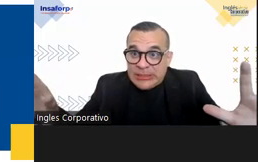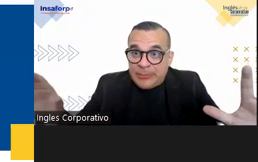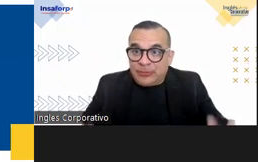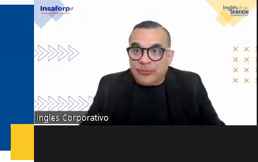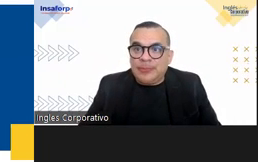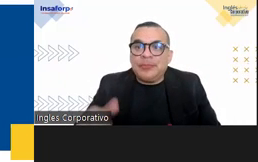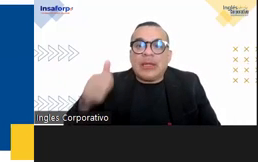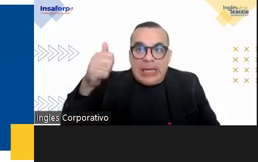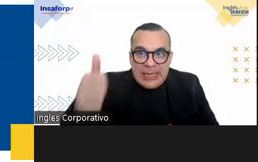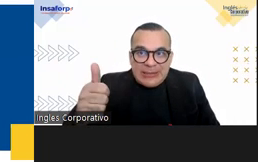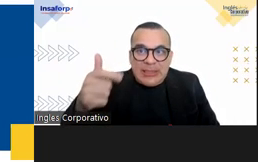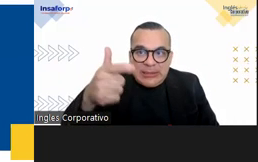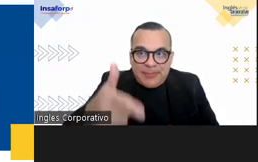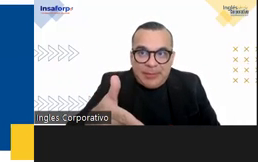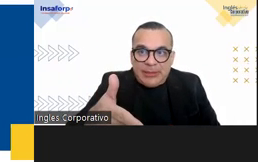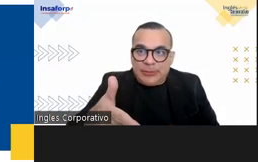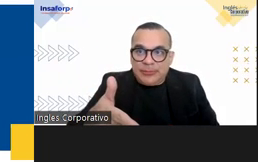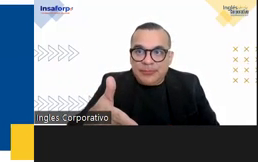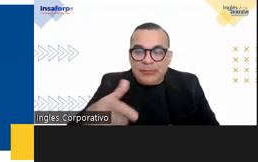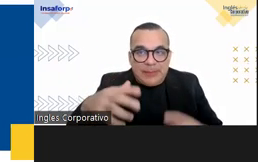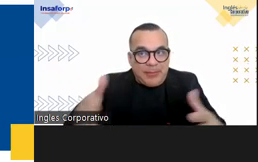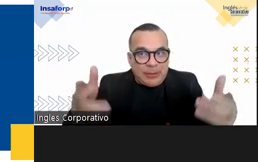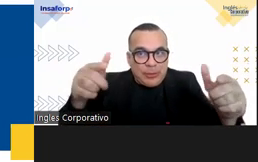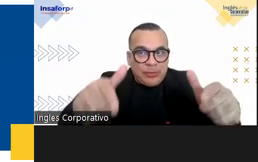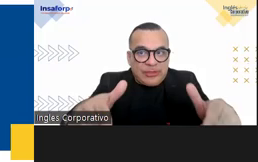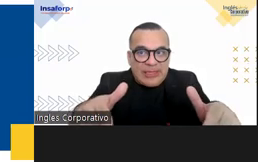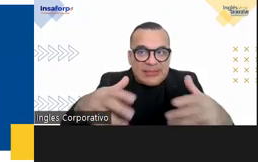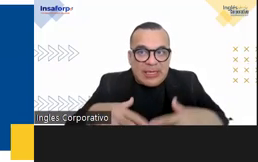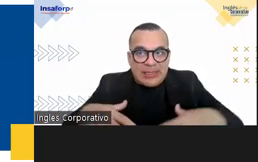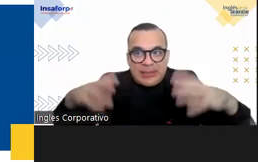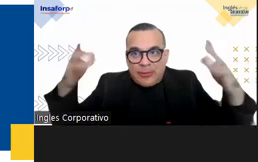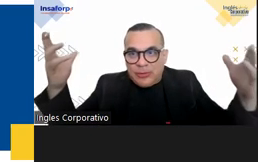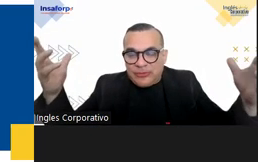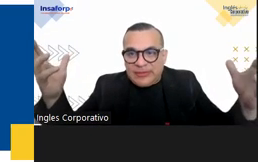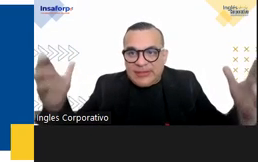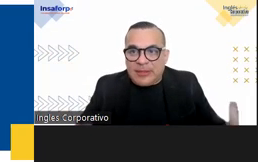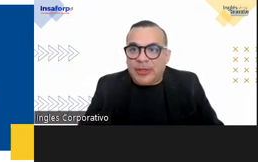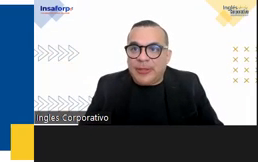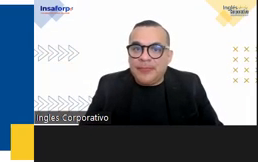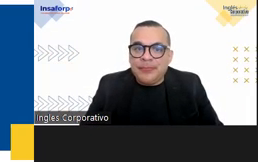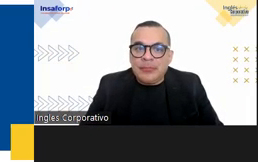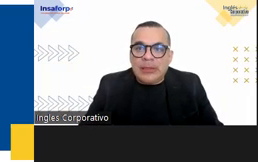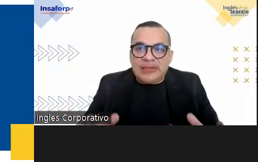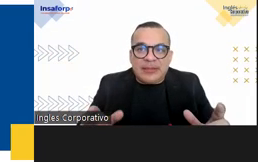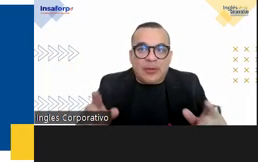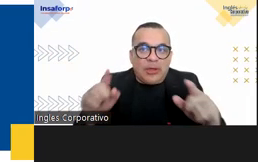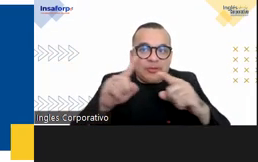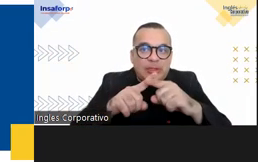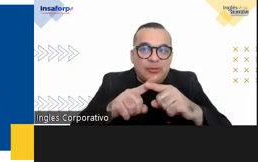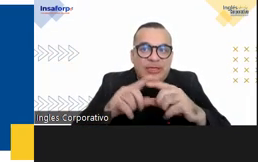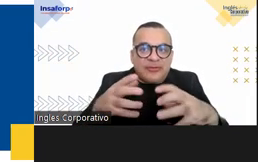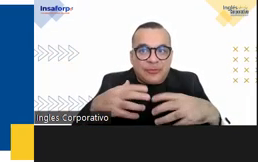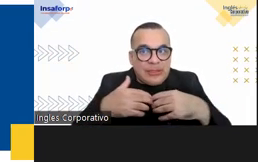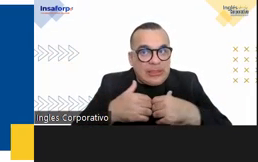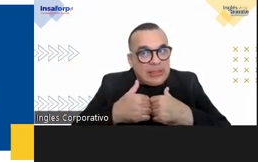todos los extremos, carácter y temperamento. Temperamento es con lo que usted nace, carácter es con lo que usted se desarrolla. Es decir, cuando